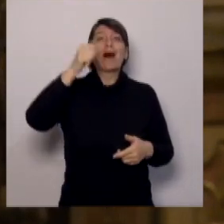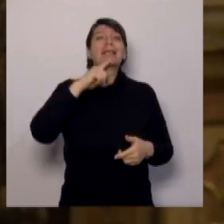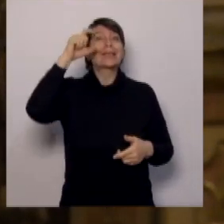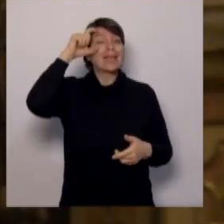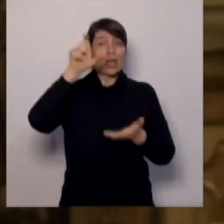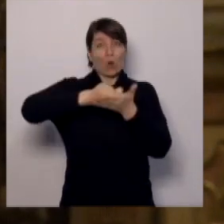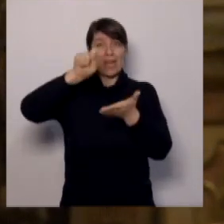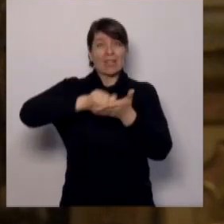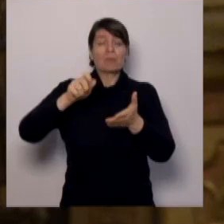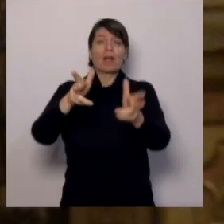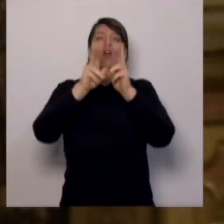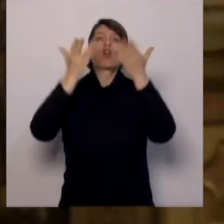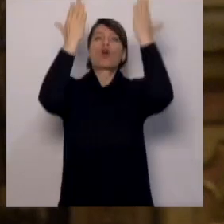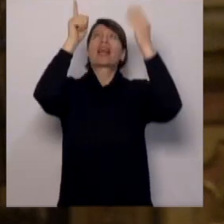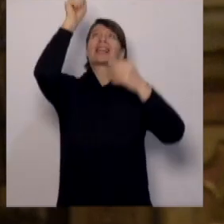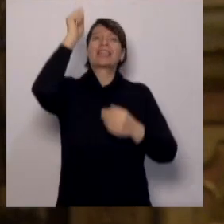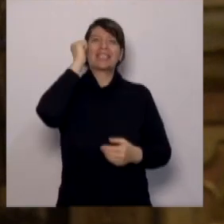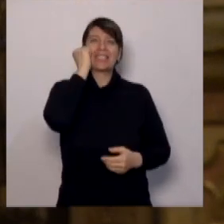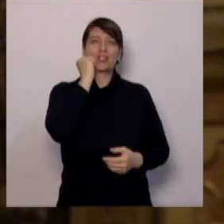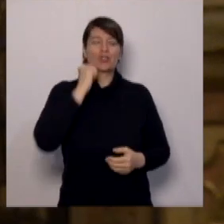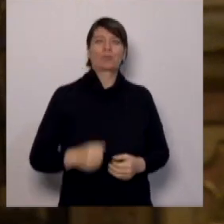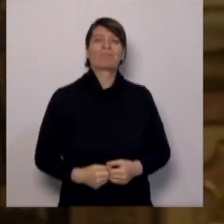según San Mateo.